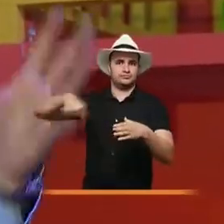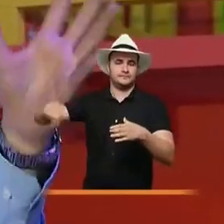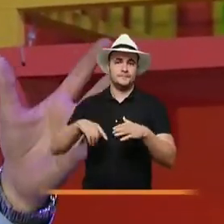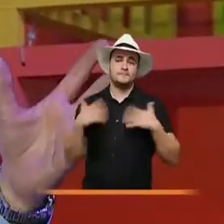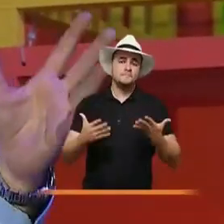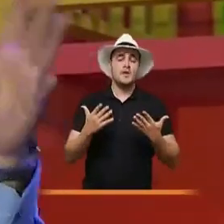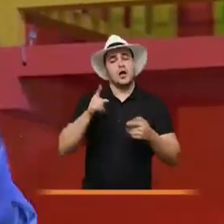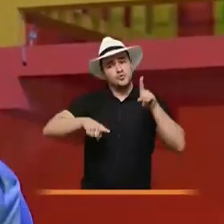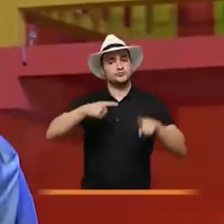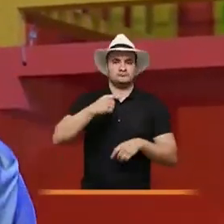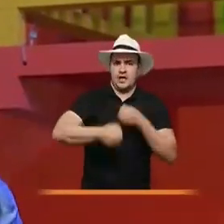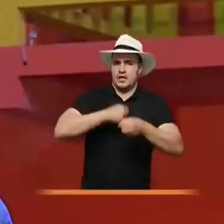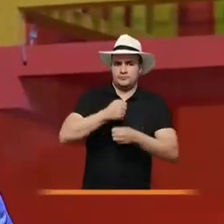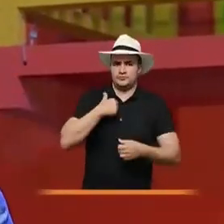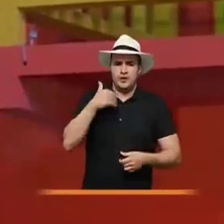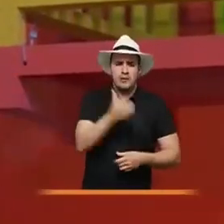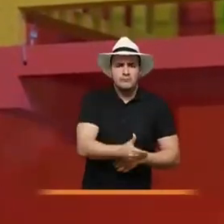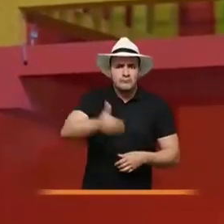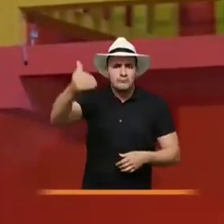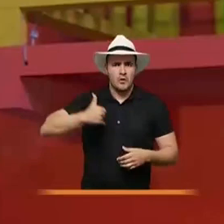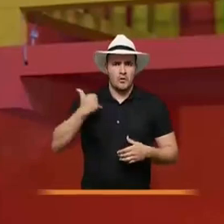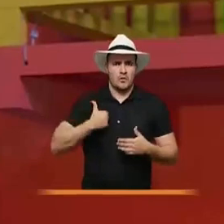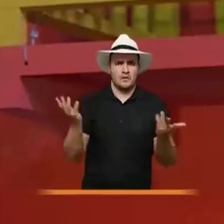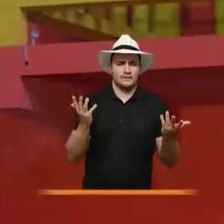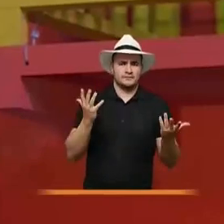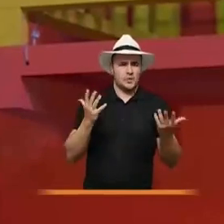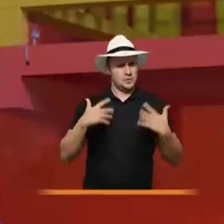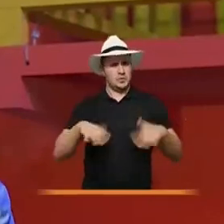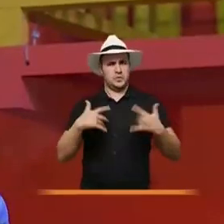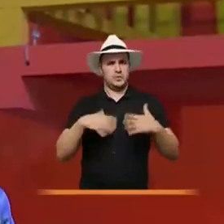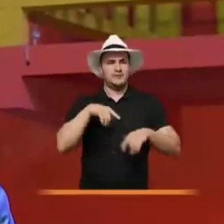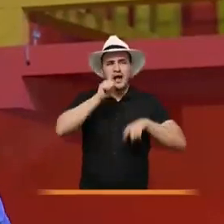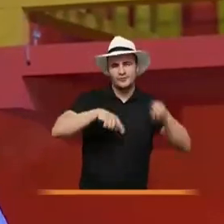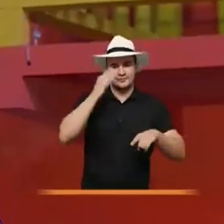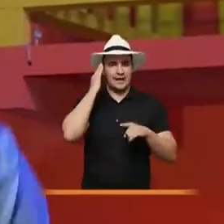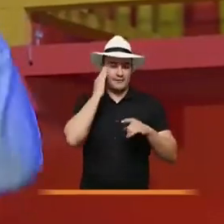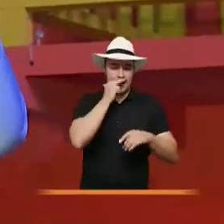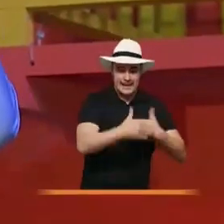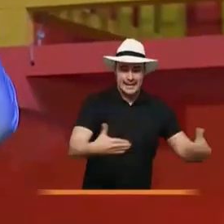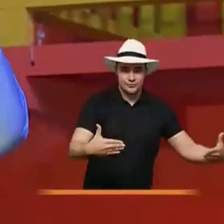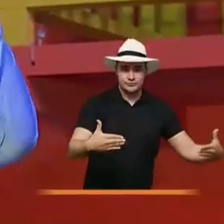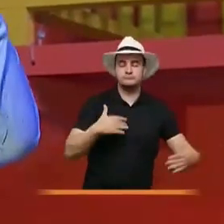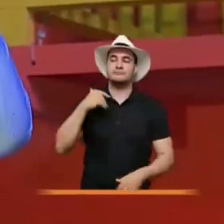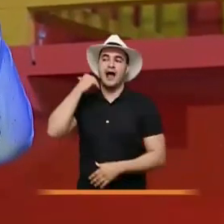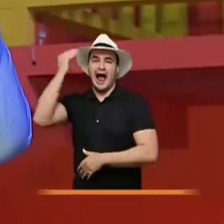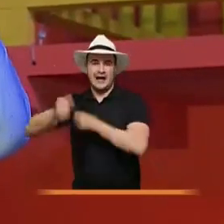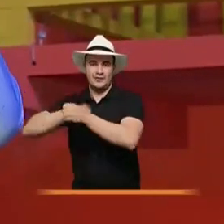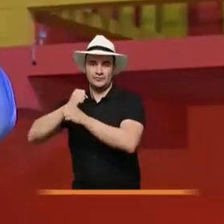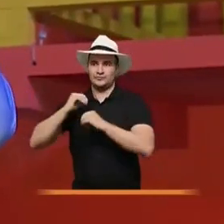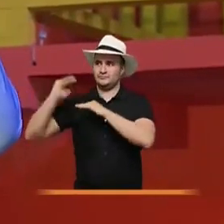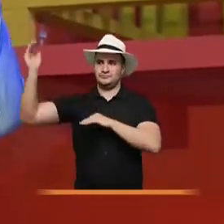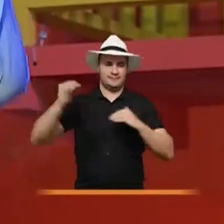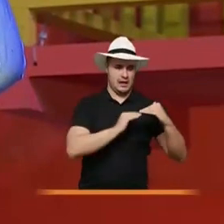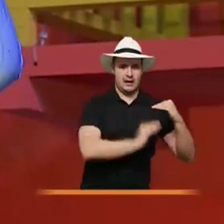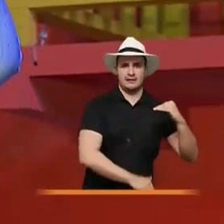es decir probadores que por su edad no pueden participar ni en el festival infantil ni en el festival de adultos y en